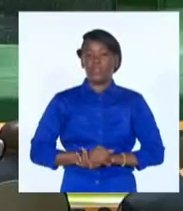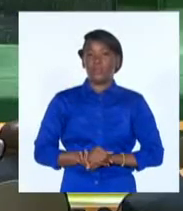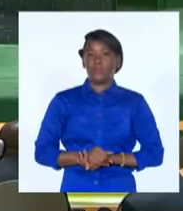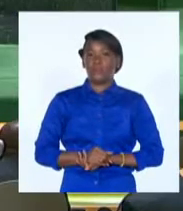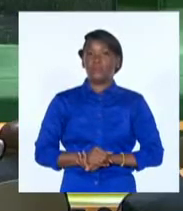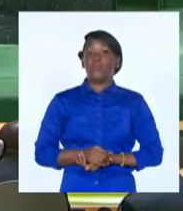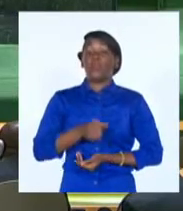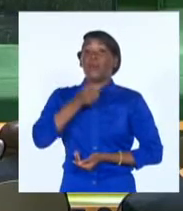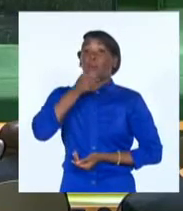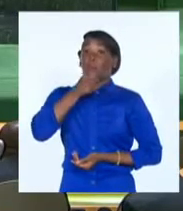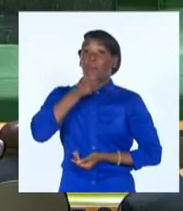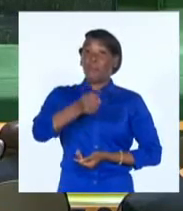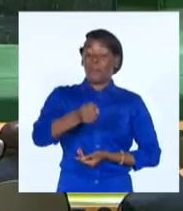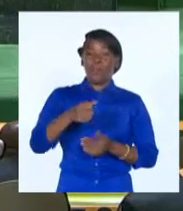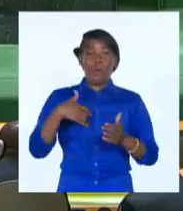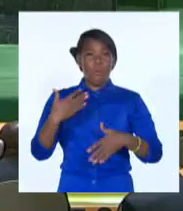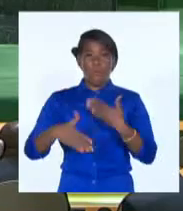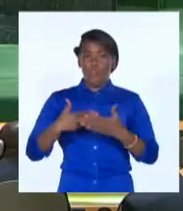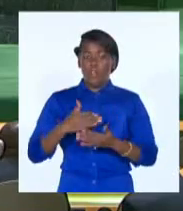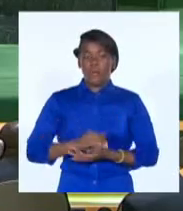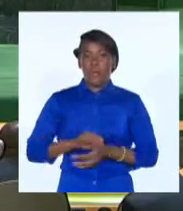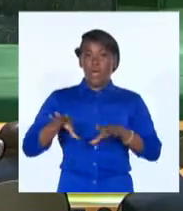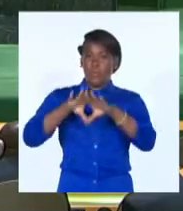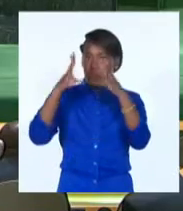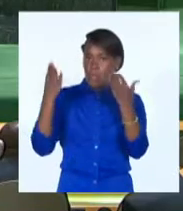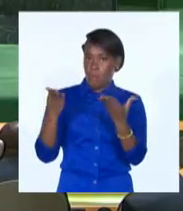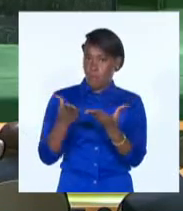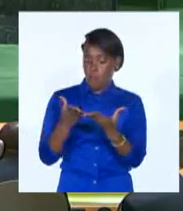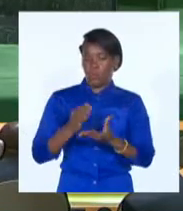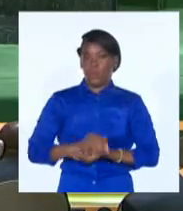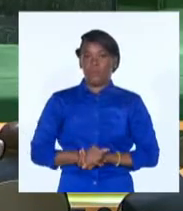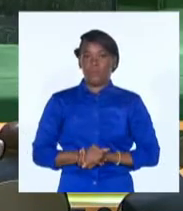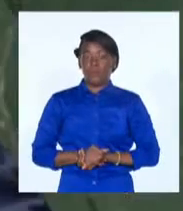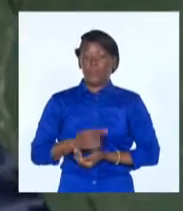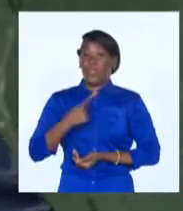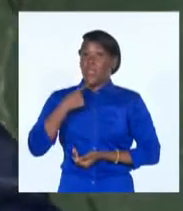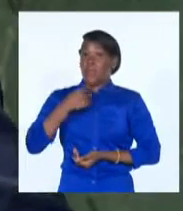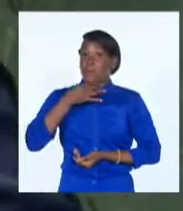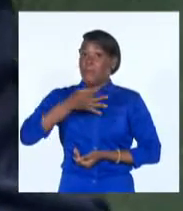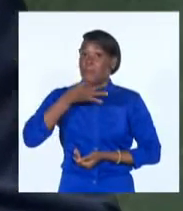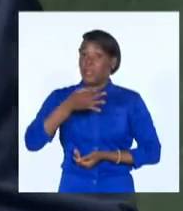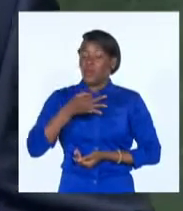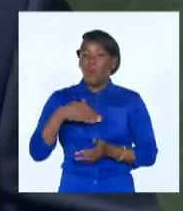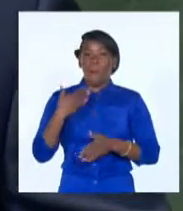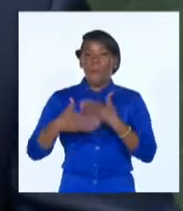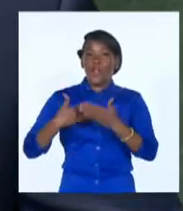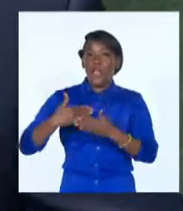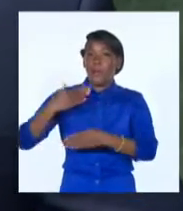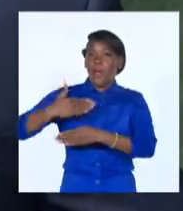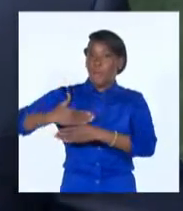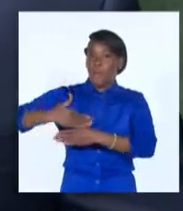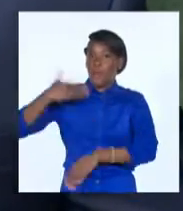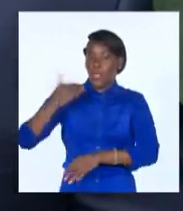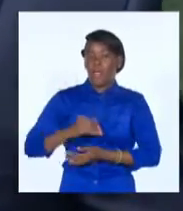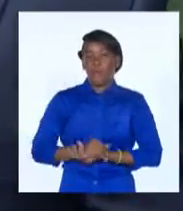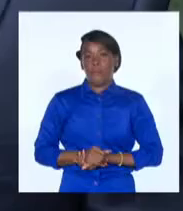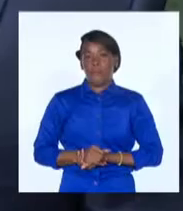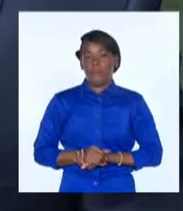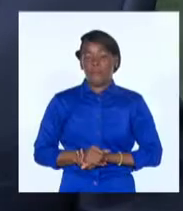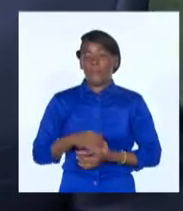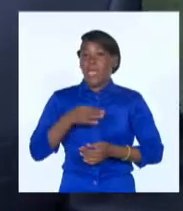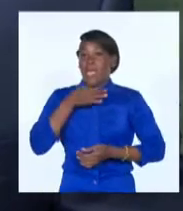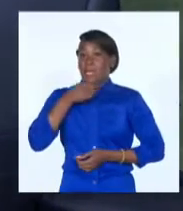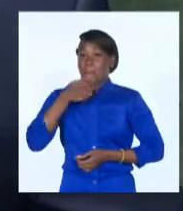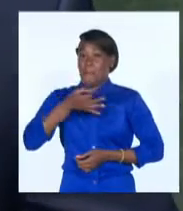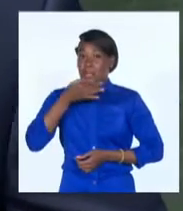en el planeta, consecuencias, aseveró, del más despiadado capitalismo y del imperialismo. Rechazó la guerra y lo poco que se hace